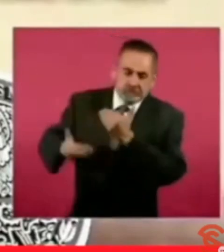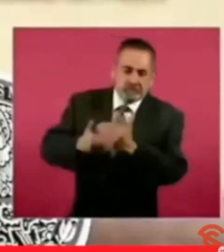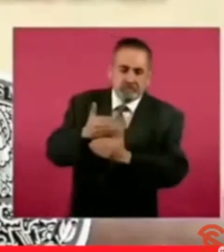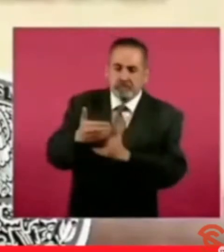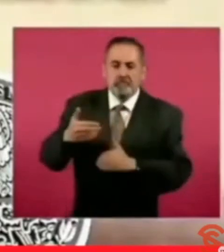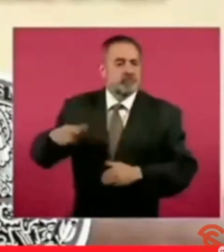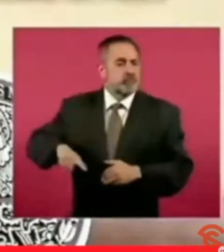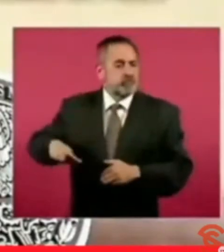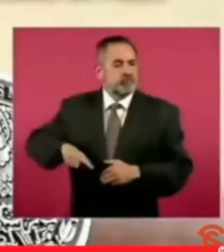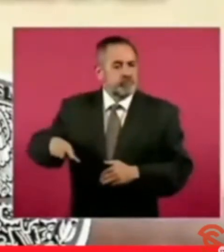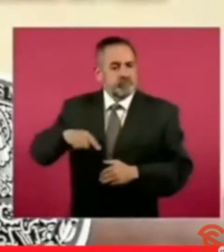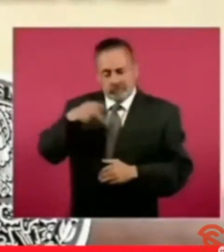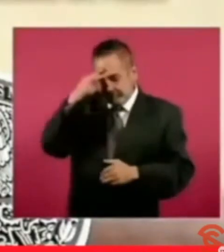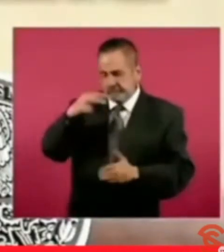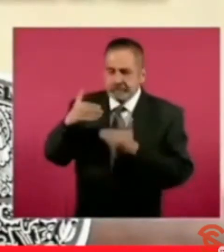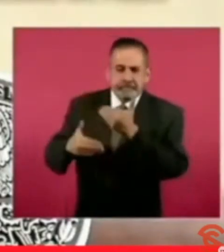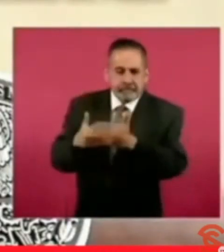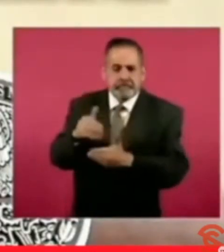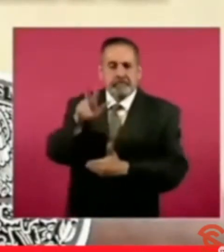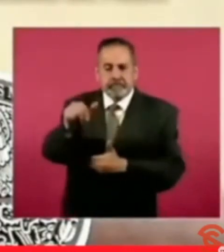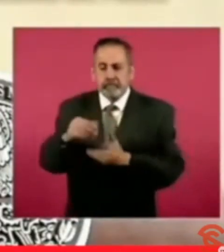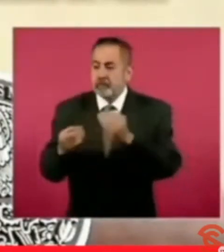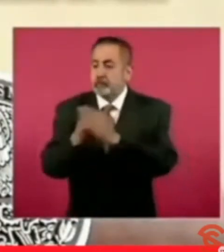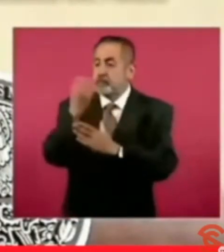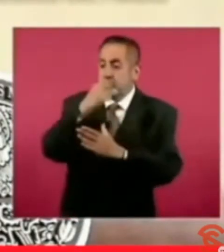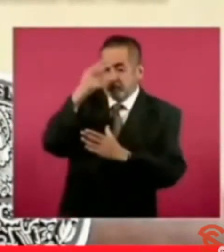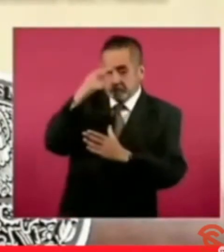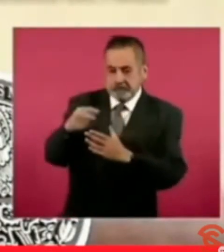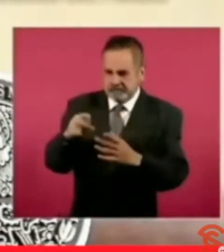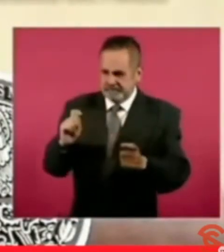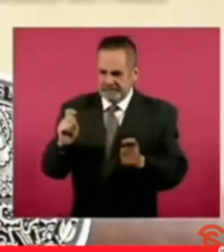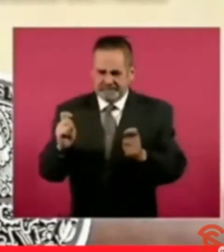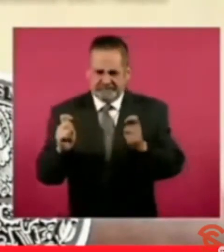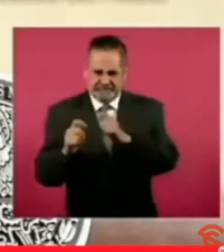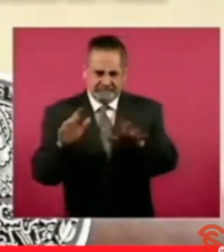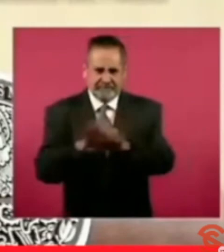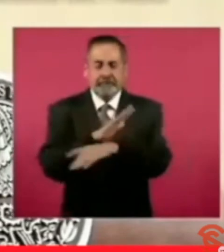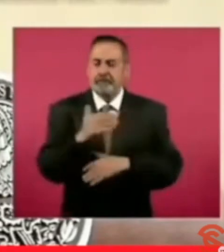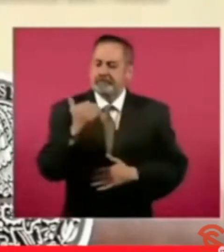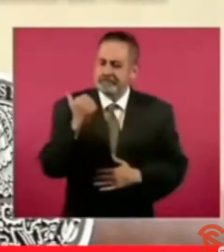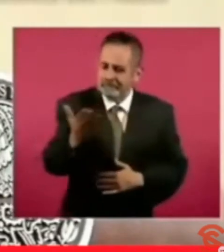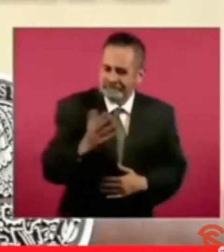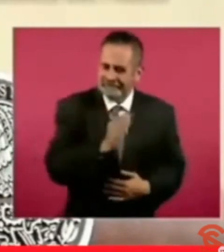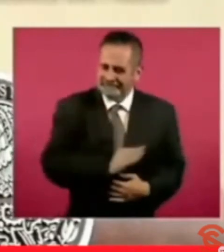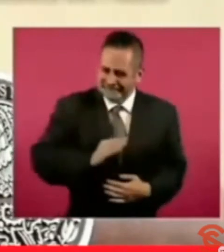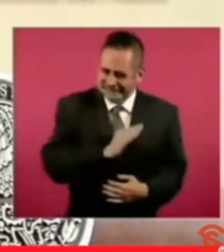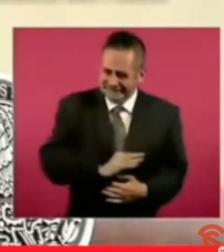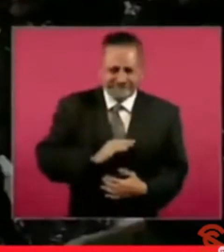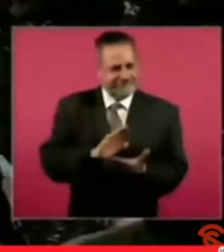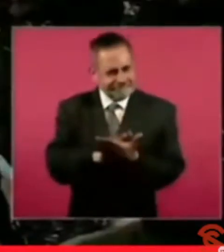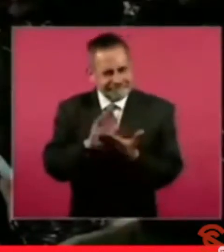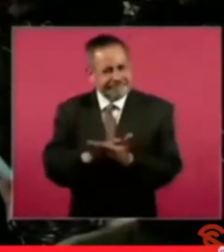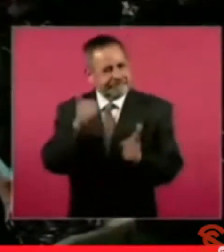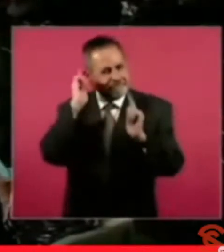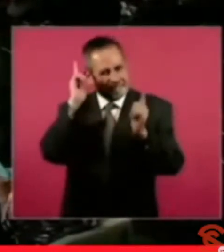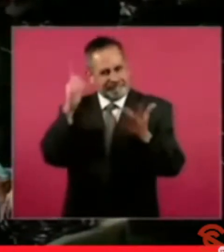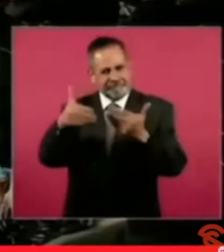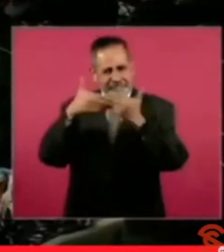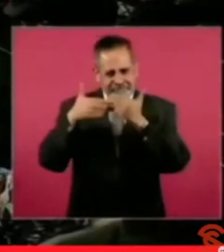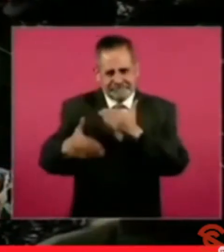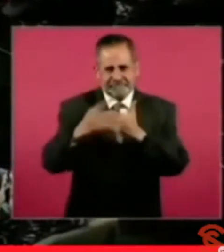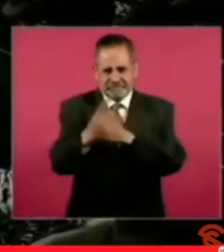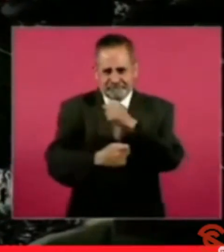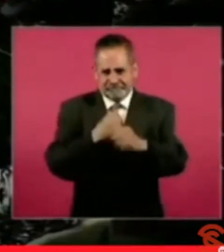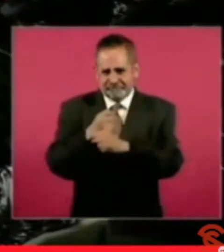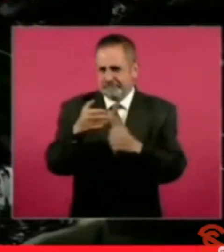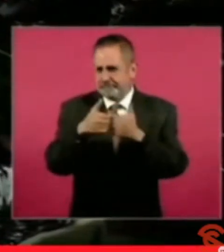escuela mexicana está en un proceso de grandes transformaciones. Felicidades a todos y que se disfrute este